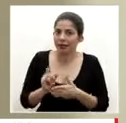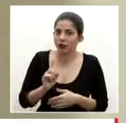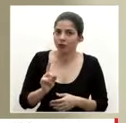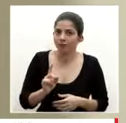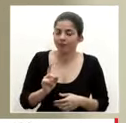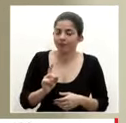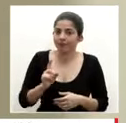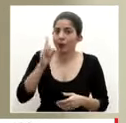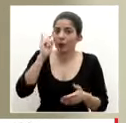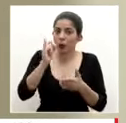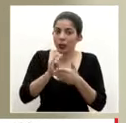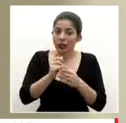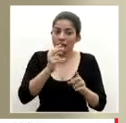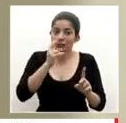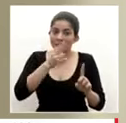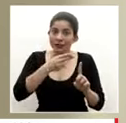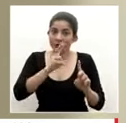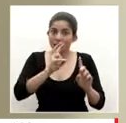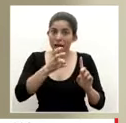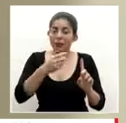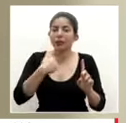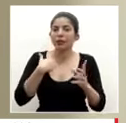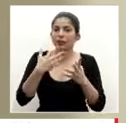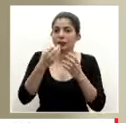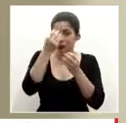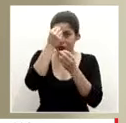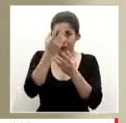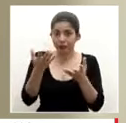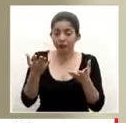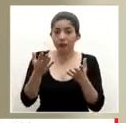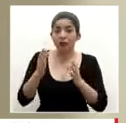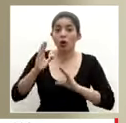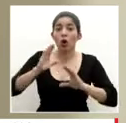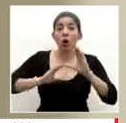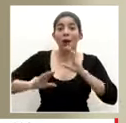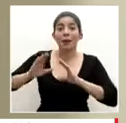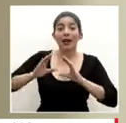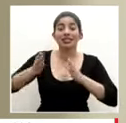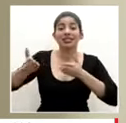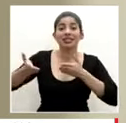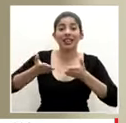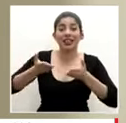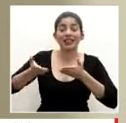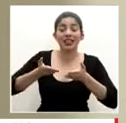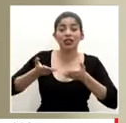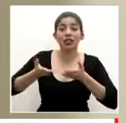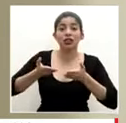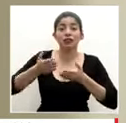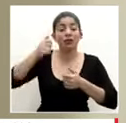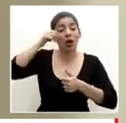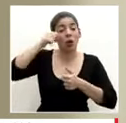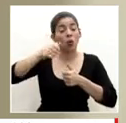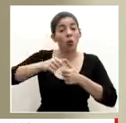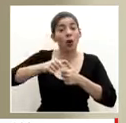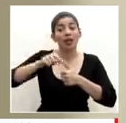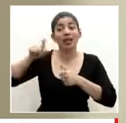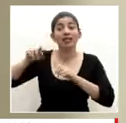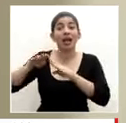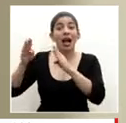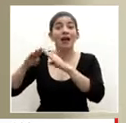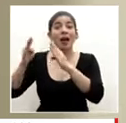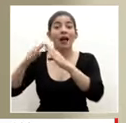Y justamente en esa misma línea quería indicar que la apertura de los comercios, de los servicios, recordemos que se basan en un